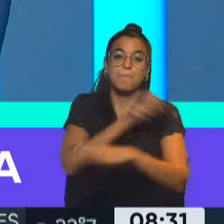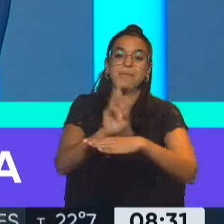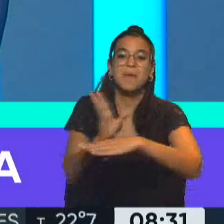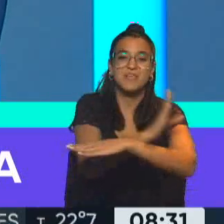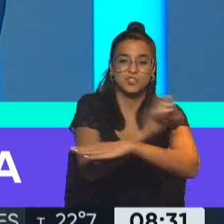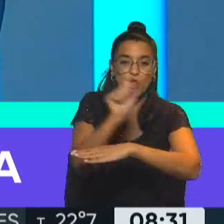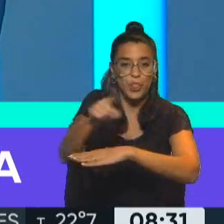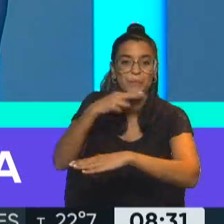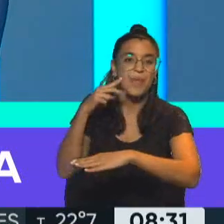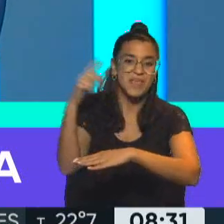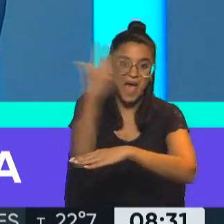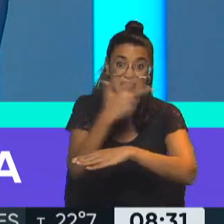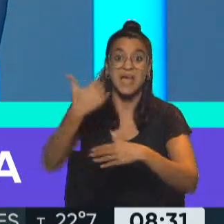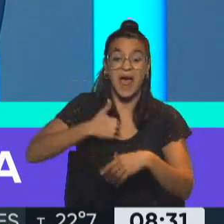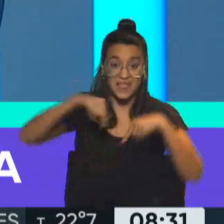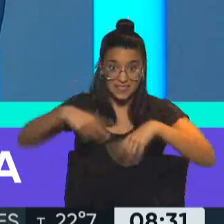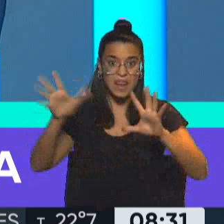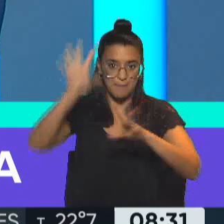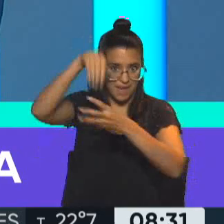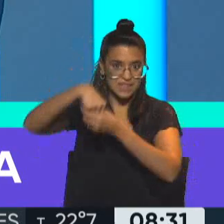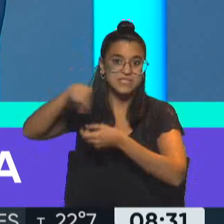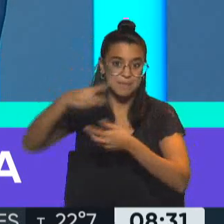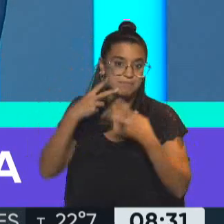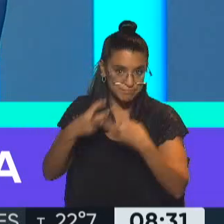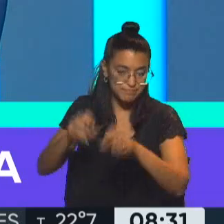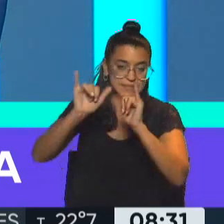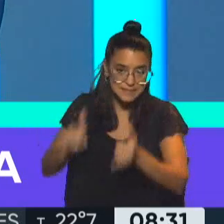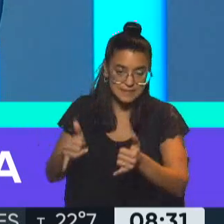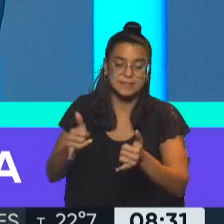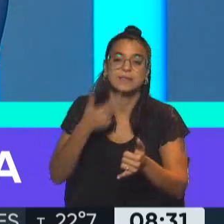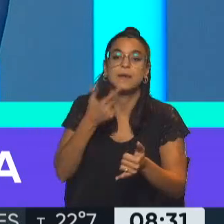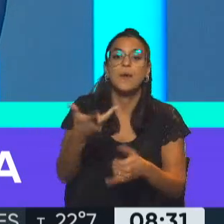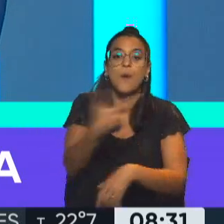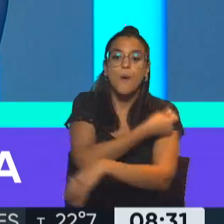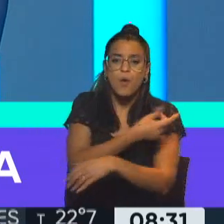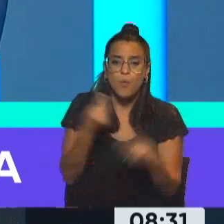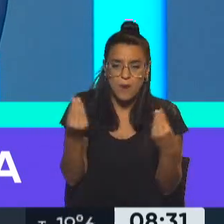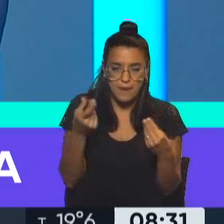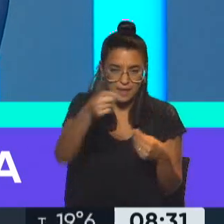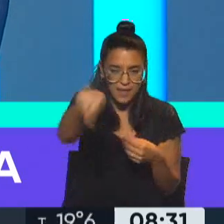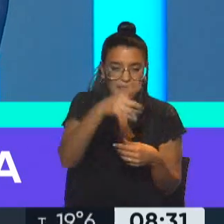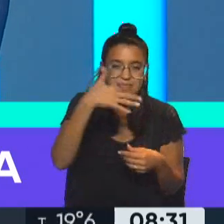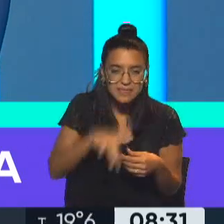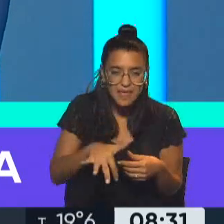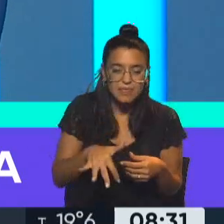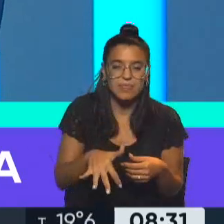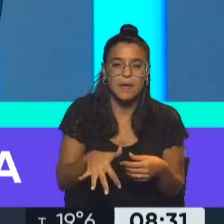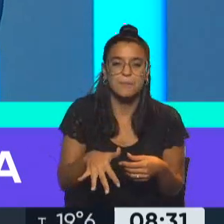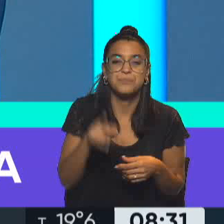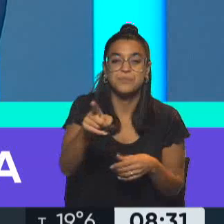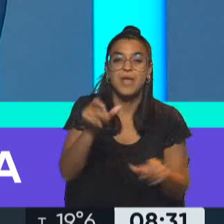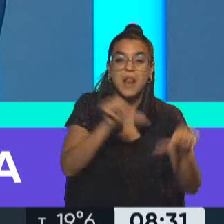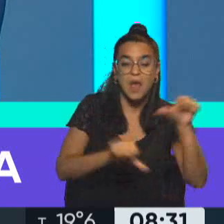del vih argentina es uno de los países que participa de ese estudio es una vacuna para que se entienda del